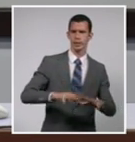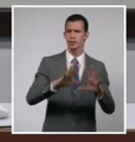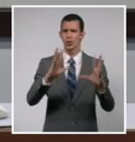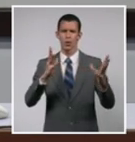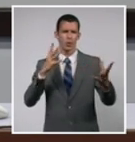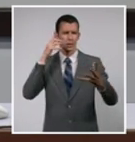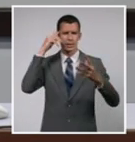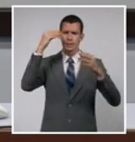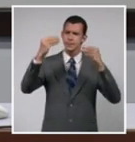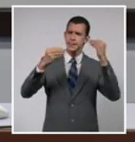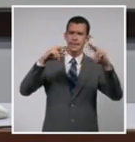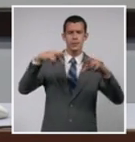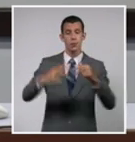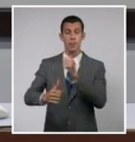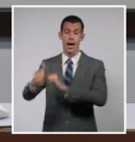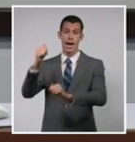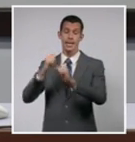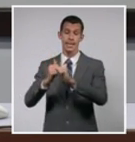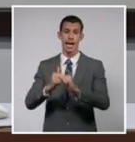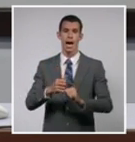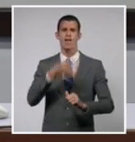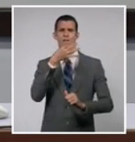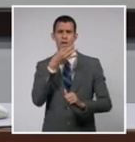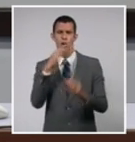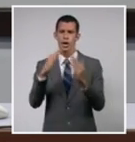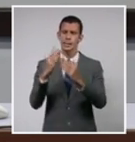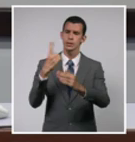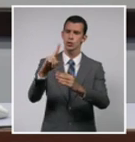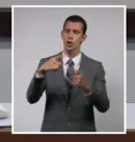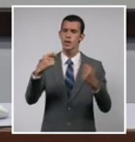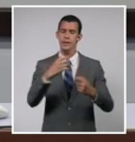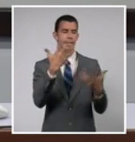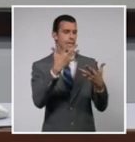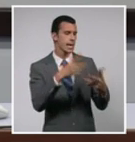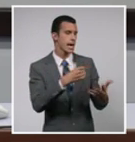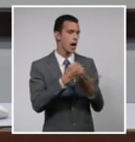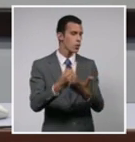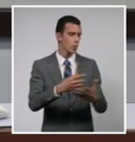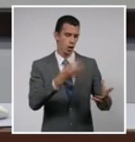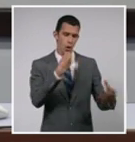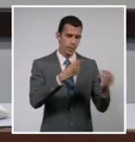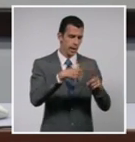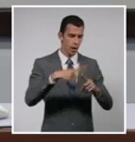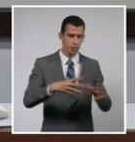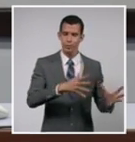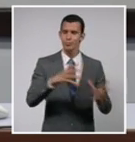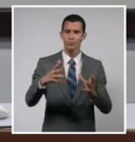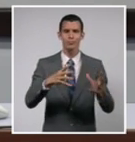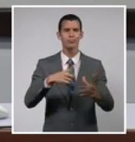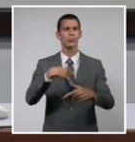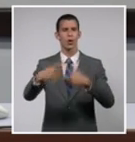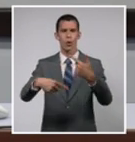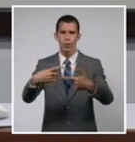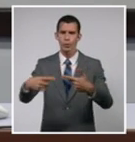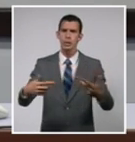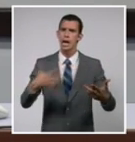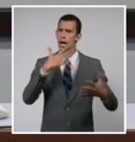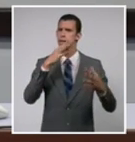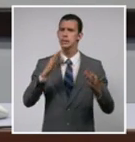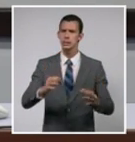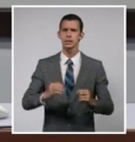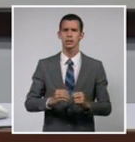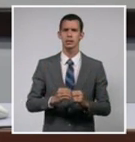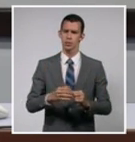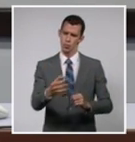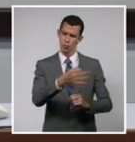grupo de mercancías que hace falta en la vida cotidiana de la gente a nivel comunitario,